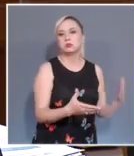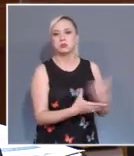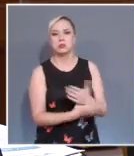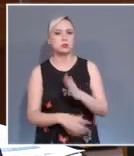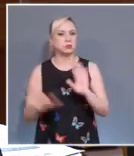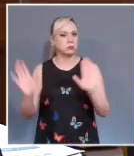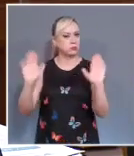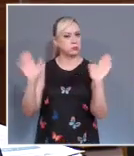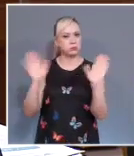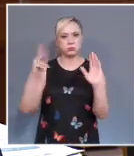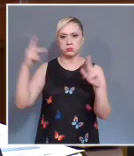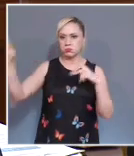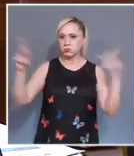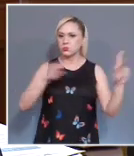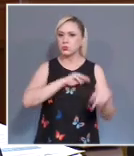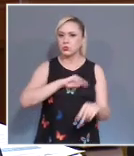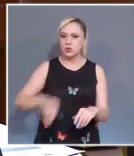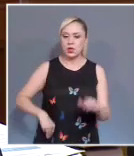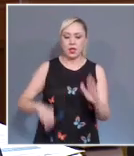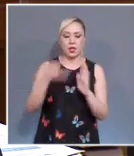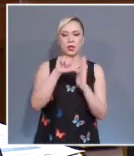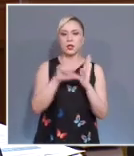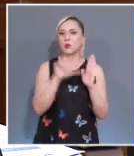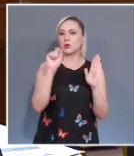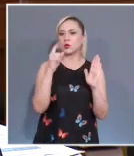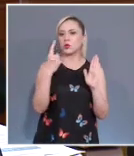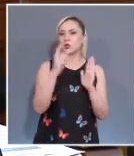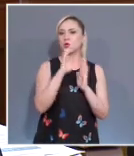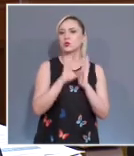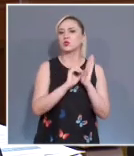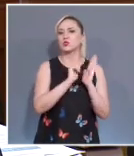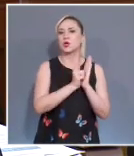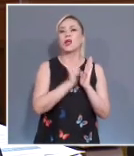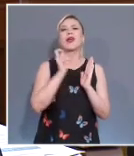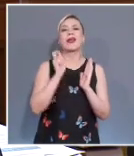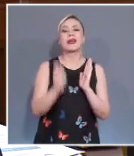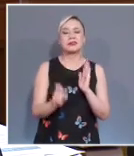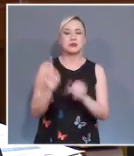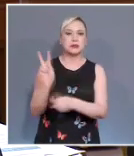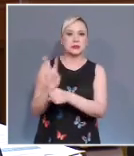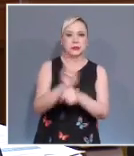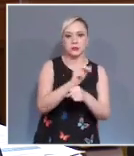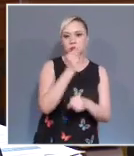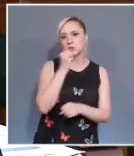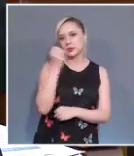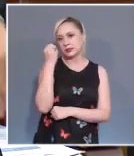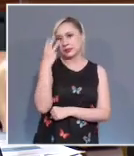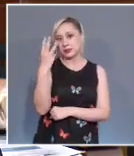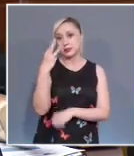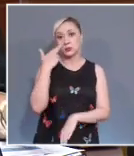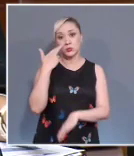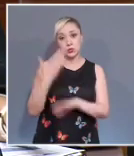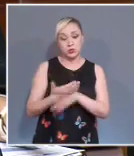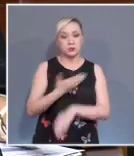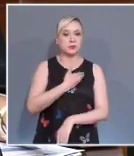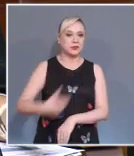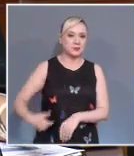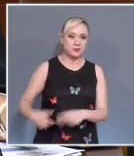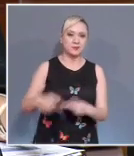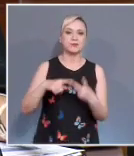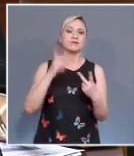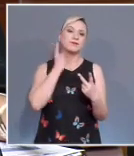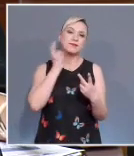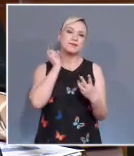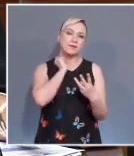21 constitucional, la seguridad pública es materia concurrente entre los 3 niveles de gobierno. Y visto bajo estas premisas, el